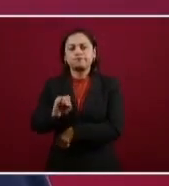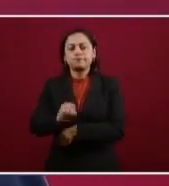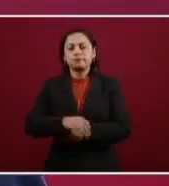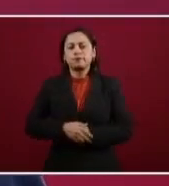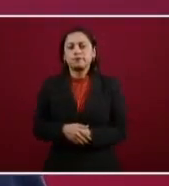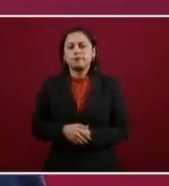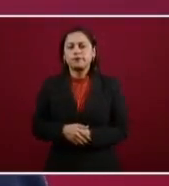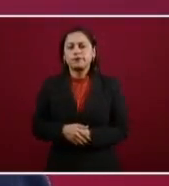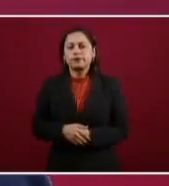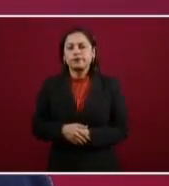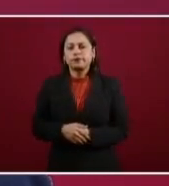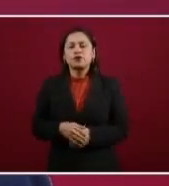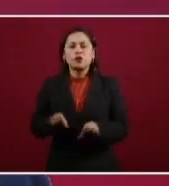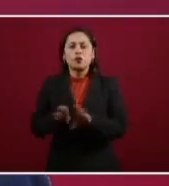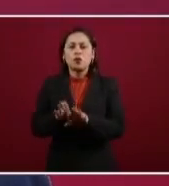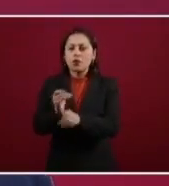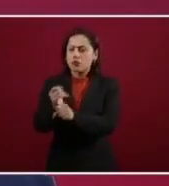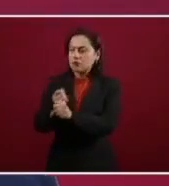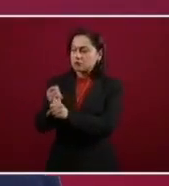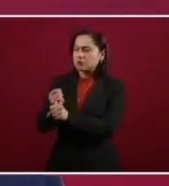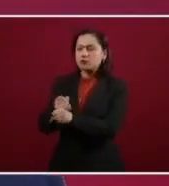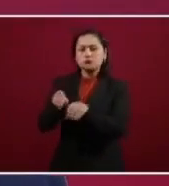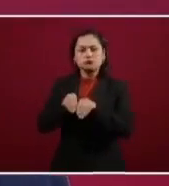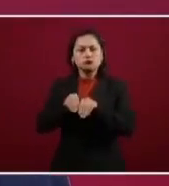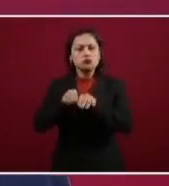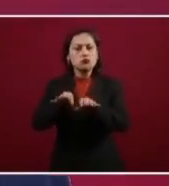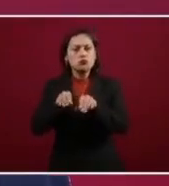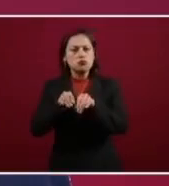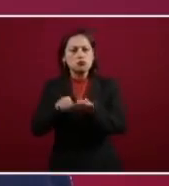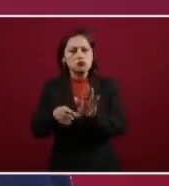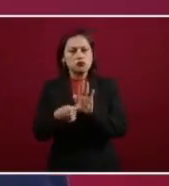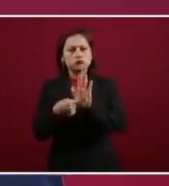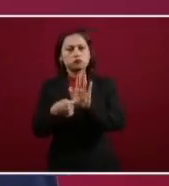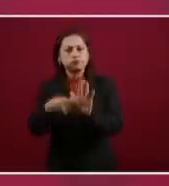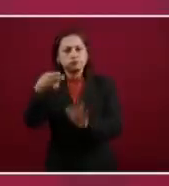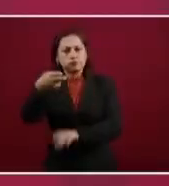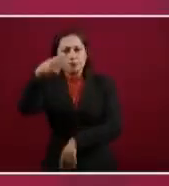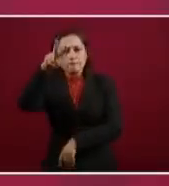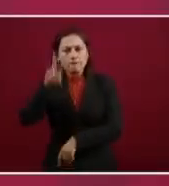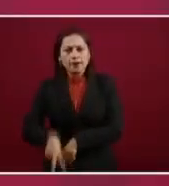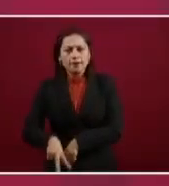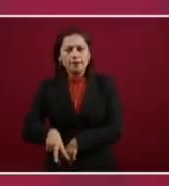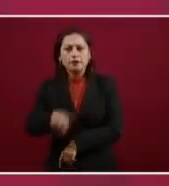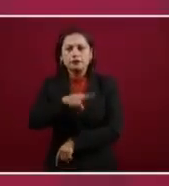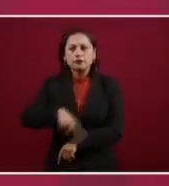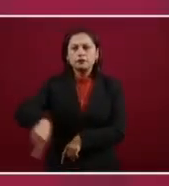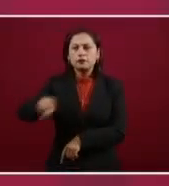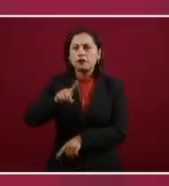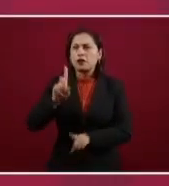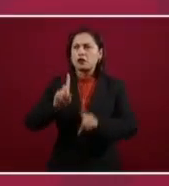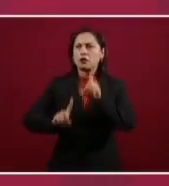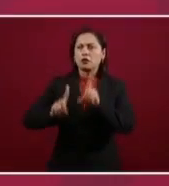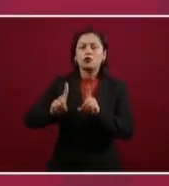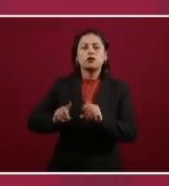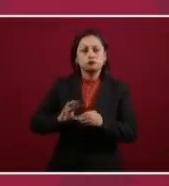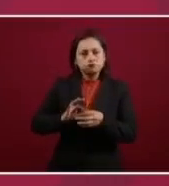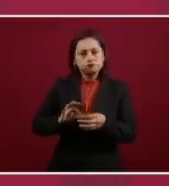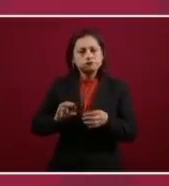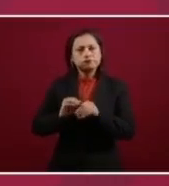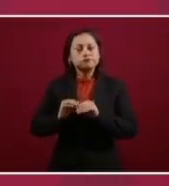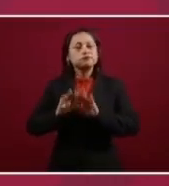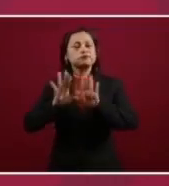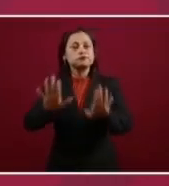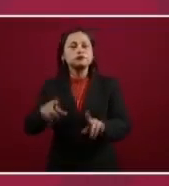conocer la verdad y se puede aclarar y se puede castigar a los responsables